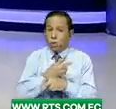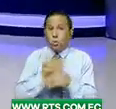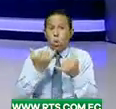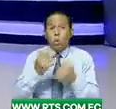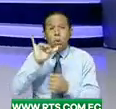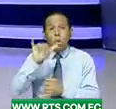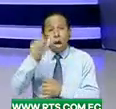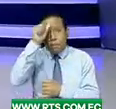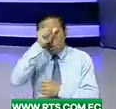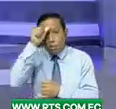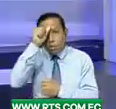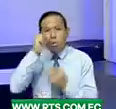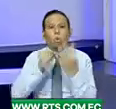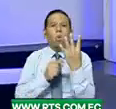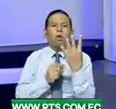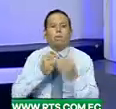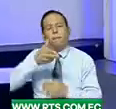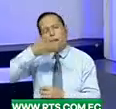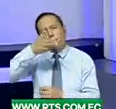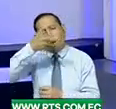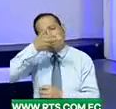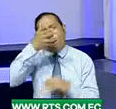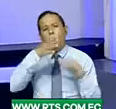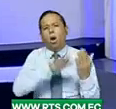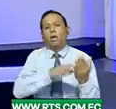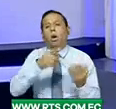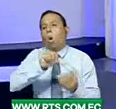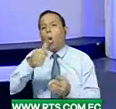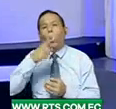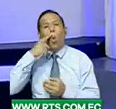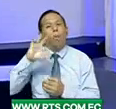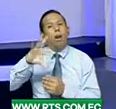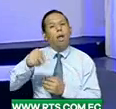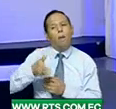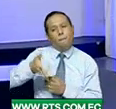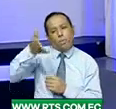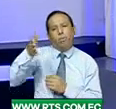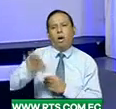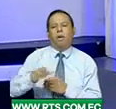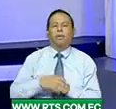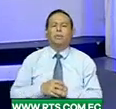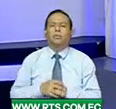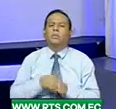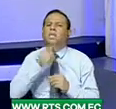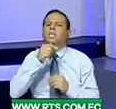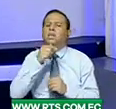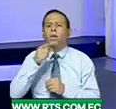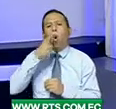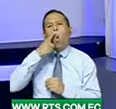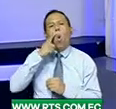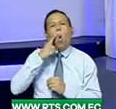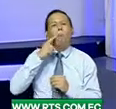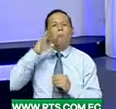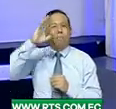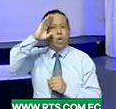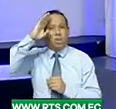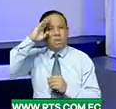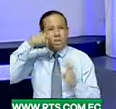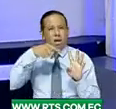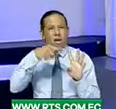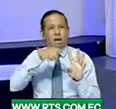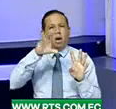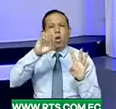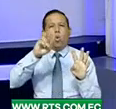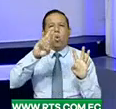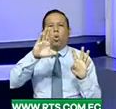4 asesinatos y un asaltante abatido en un operativo policial. Entre las víctimas, el cabo Carlos Cortés,